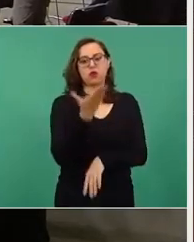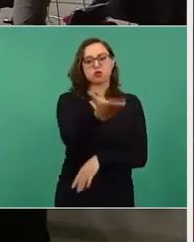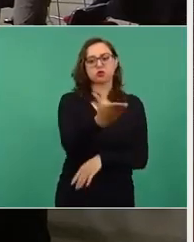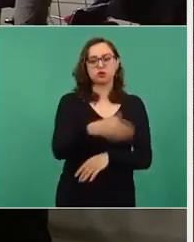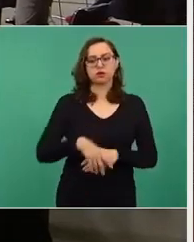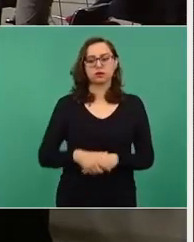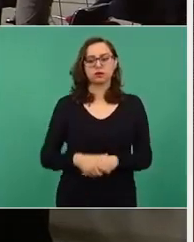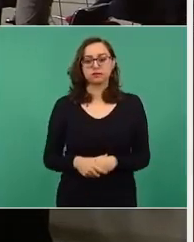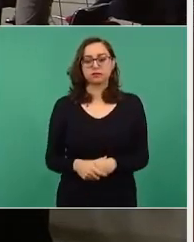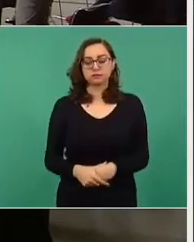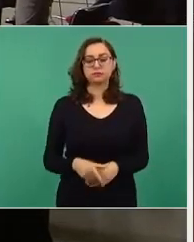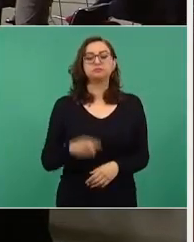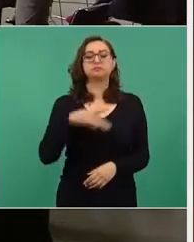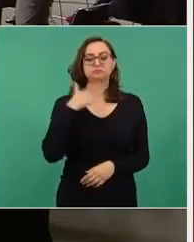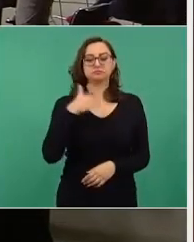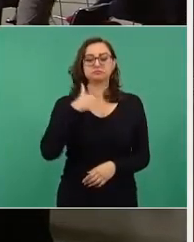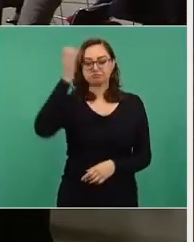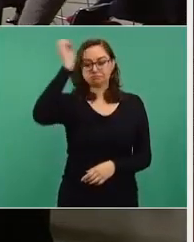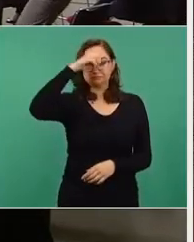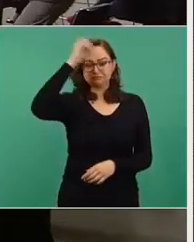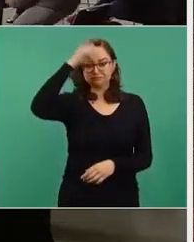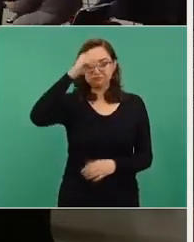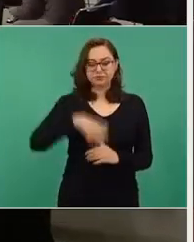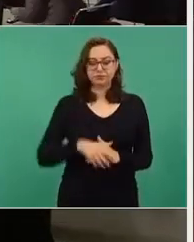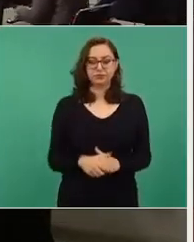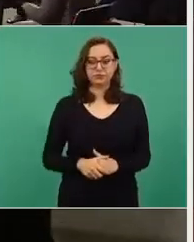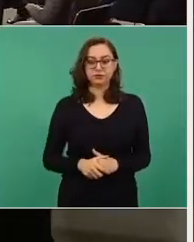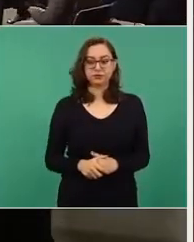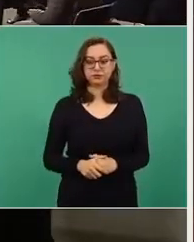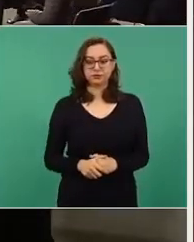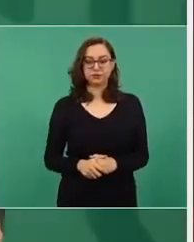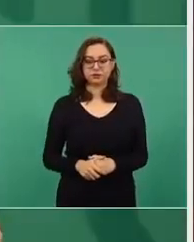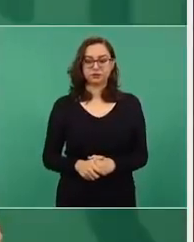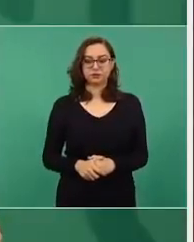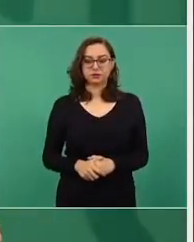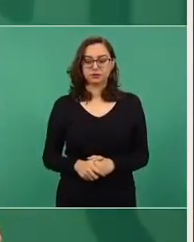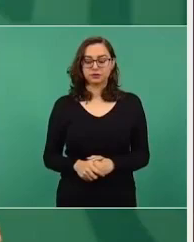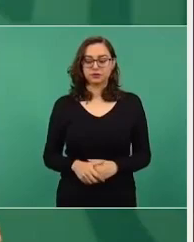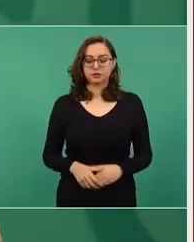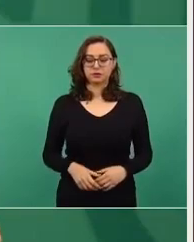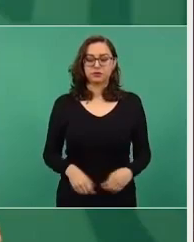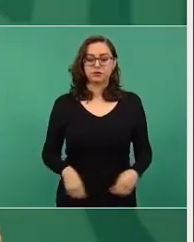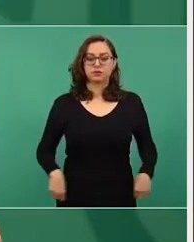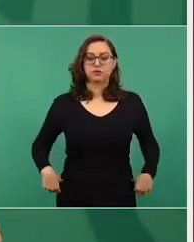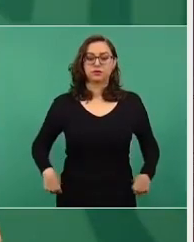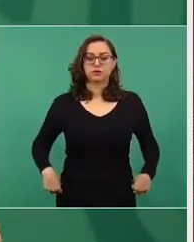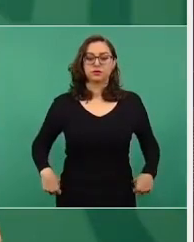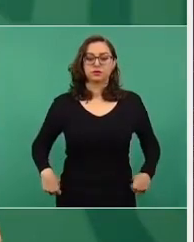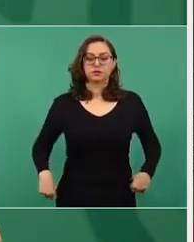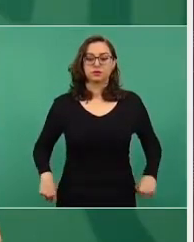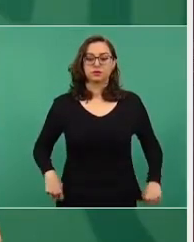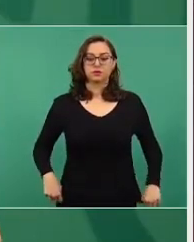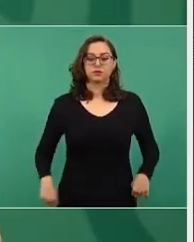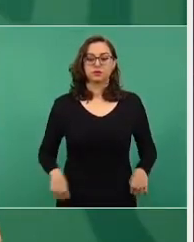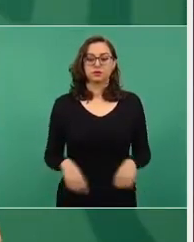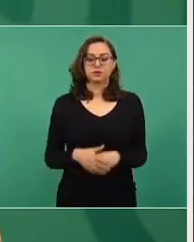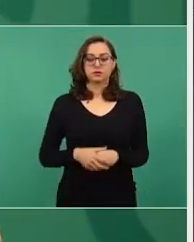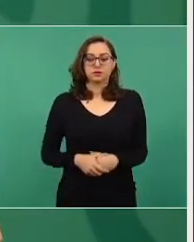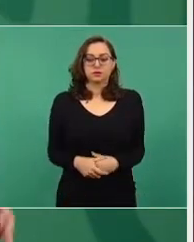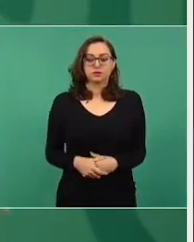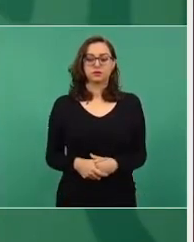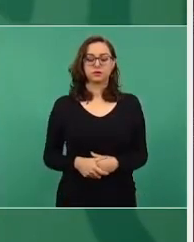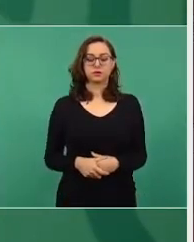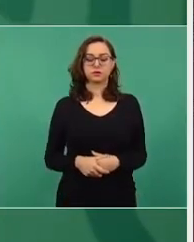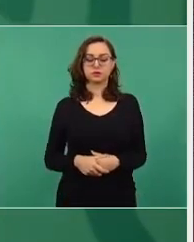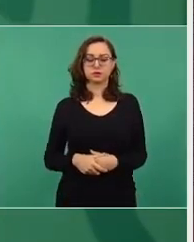que sigan los perros ladrando el presidente sí que sabe poner a rabiar a la jauría y es